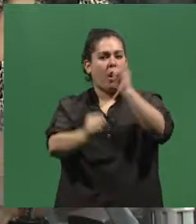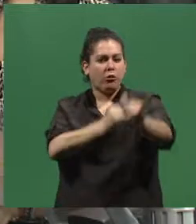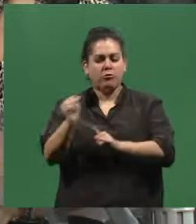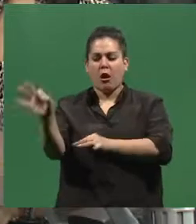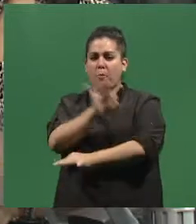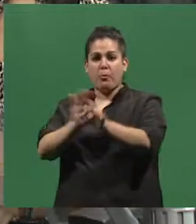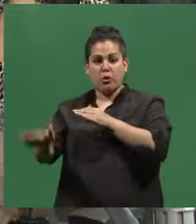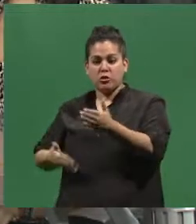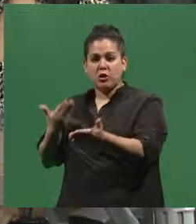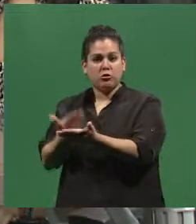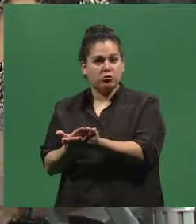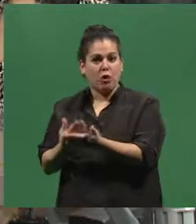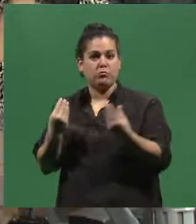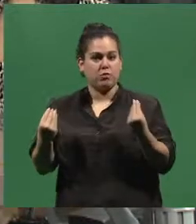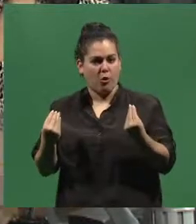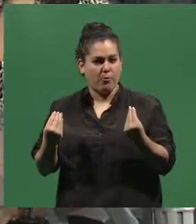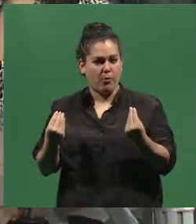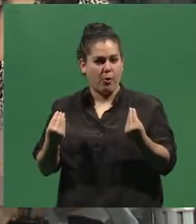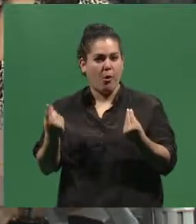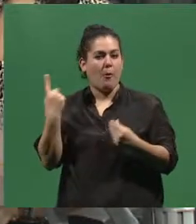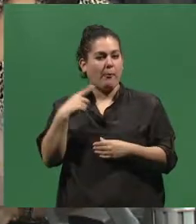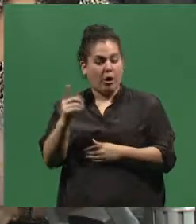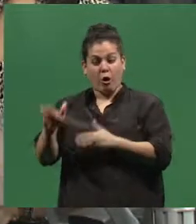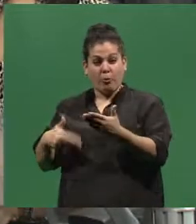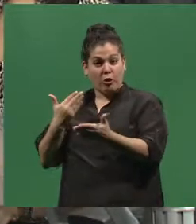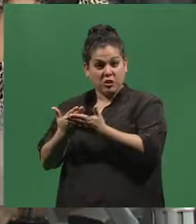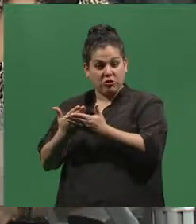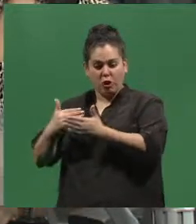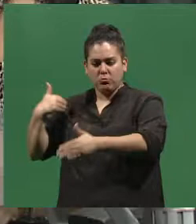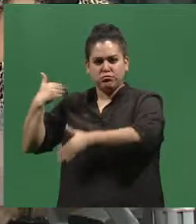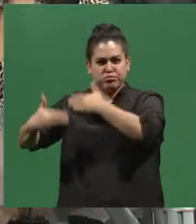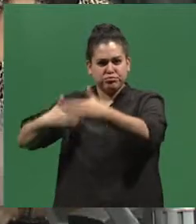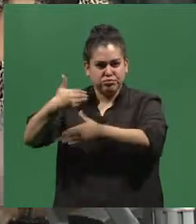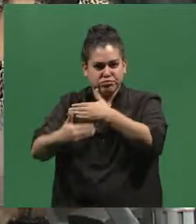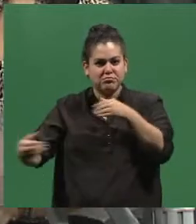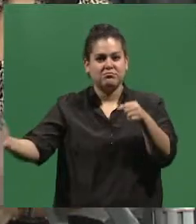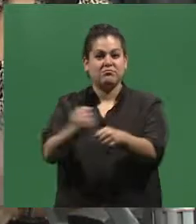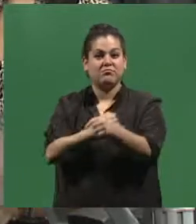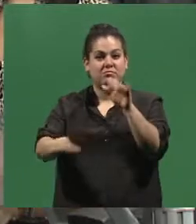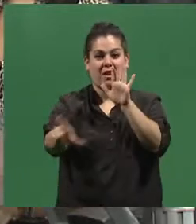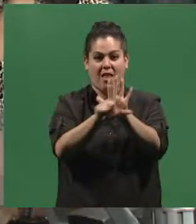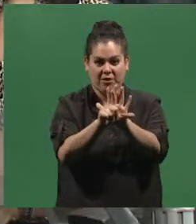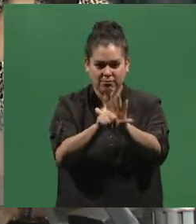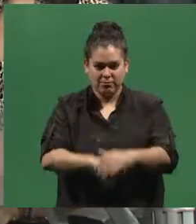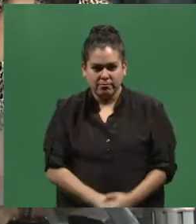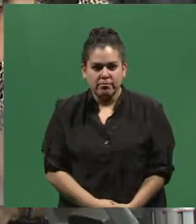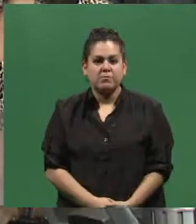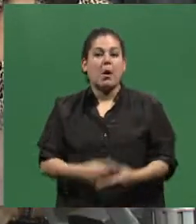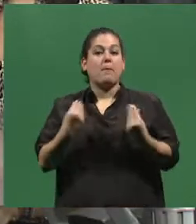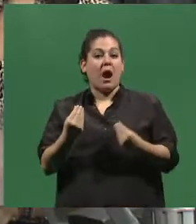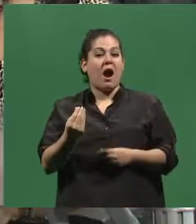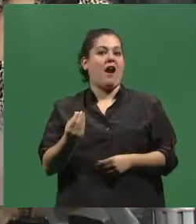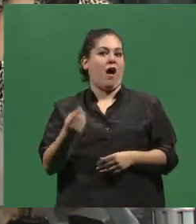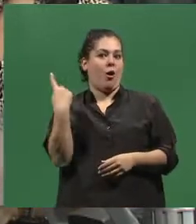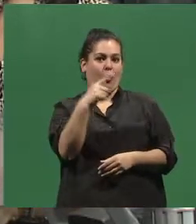proyectos en la Cámara de Diputados, pero sobre todo, cuál es el recorrido que hace un proyecto desde que se presenta hasta que se convierte en ley, para que